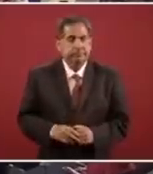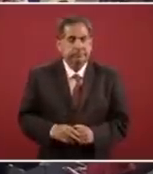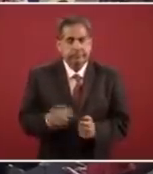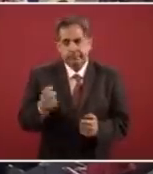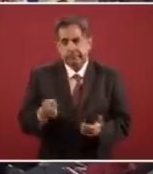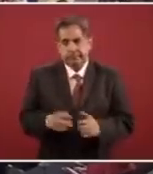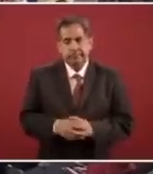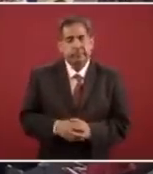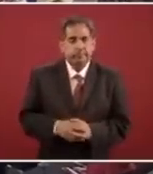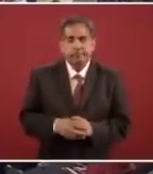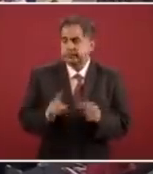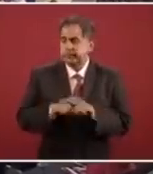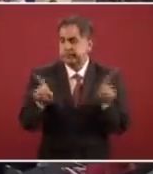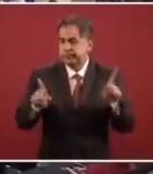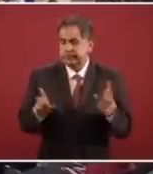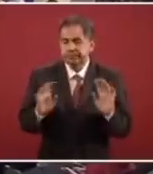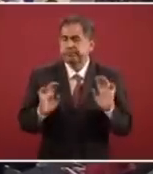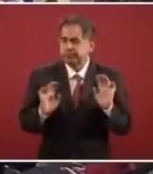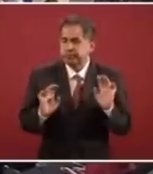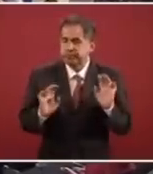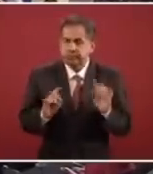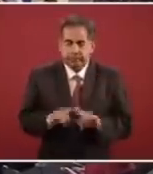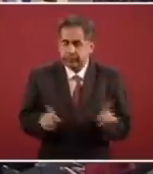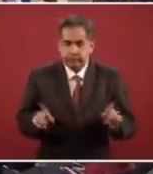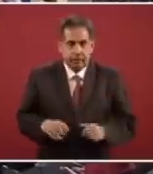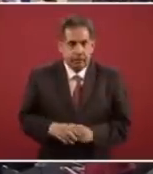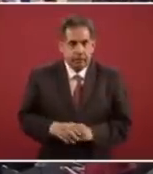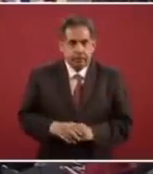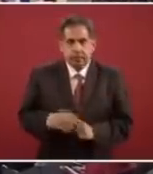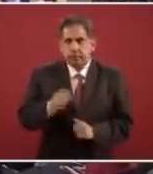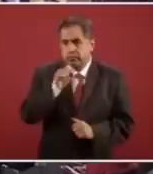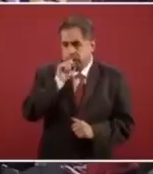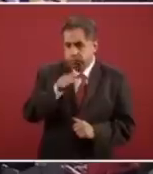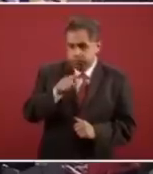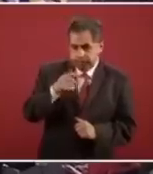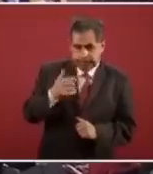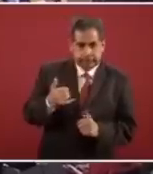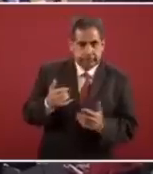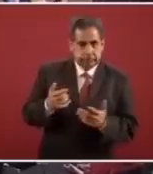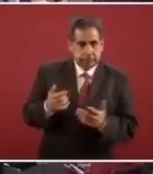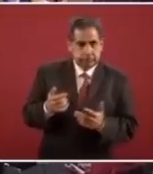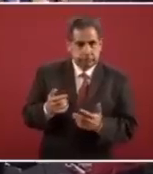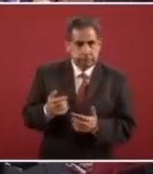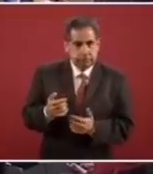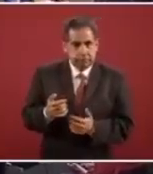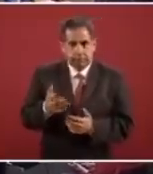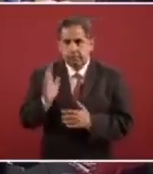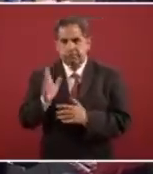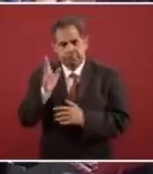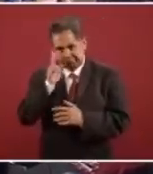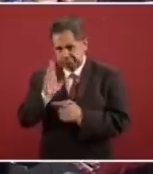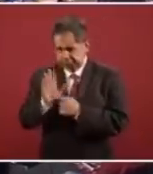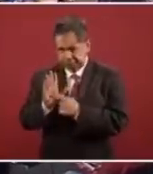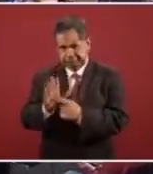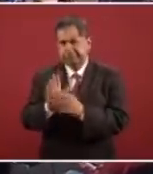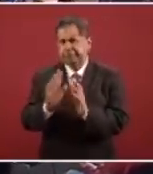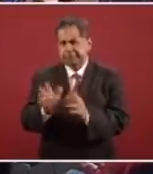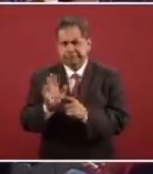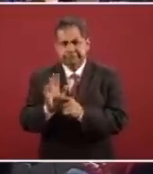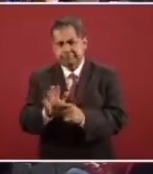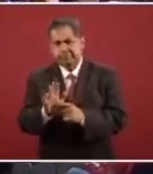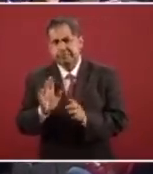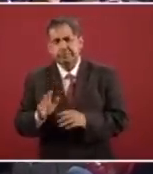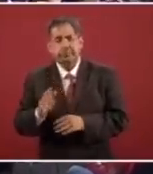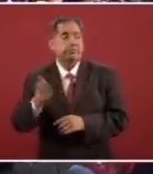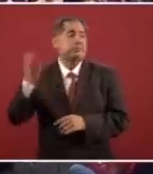Eso hace la diferencia. Y se está demostrando que era